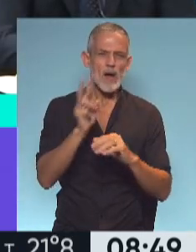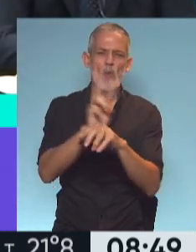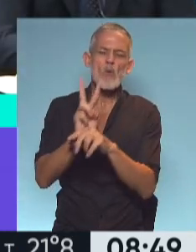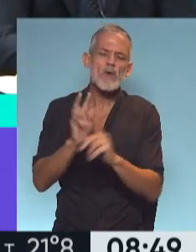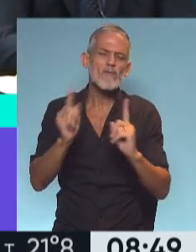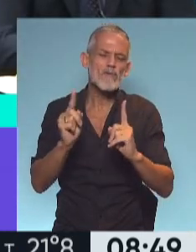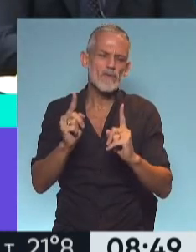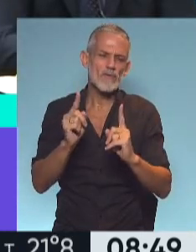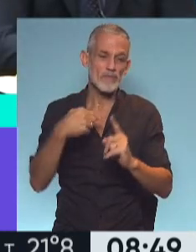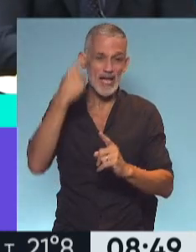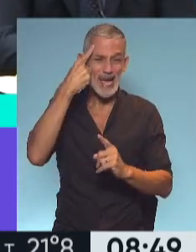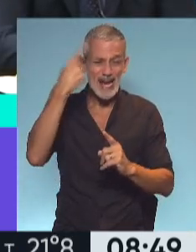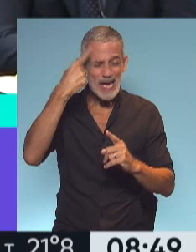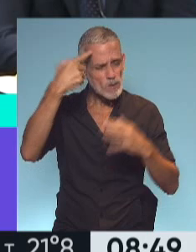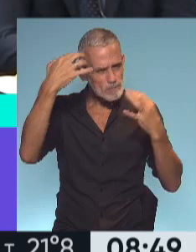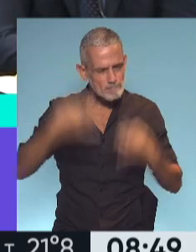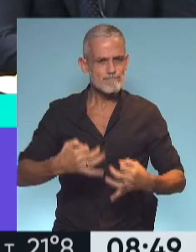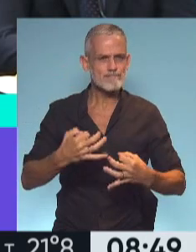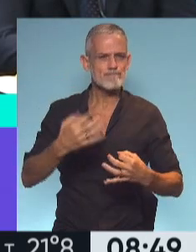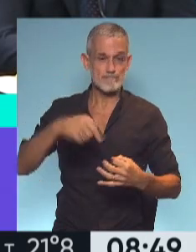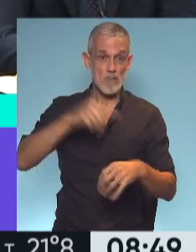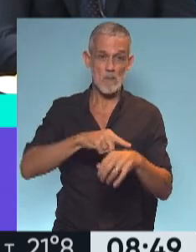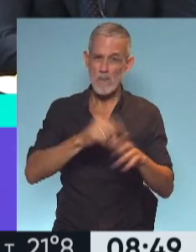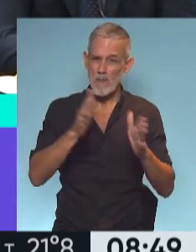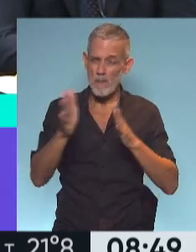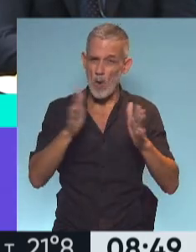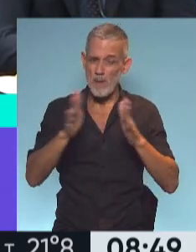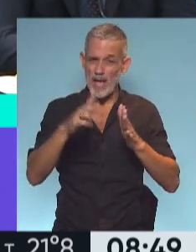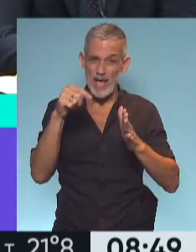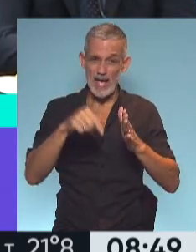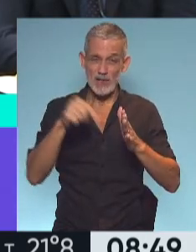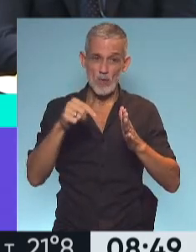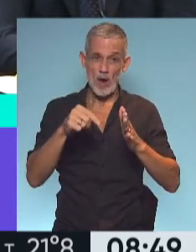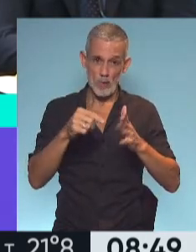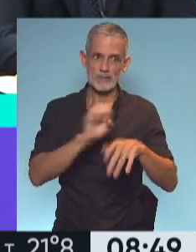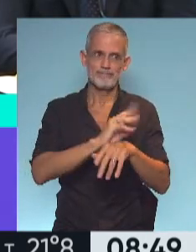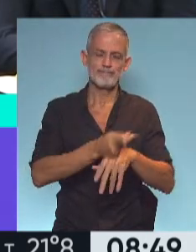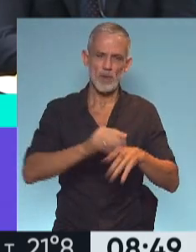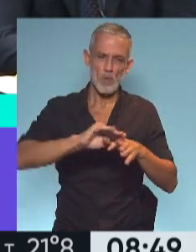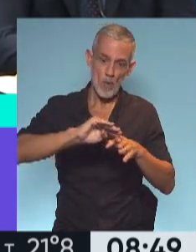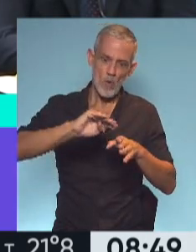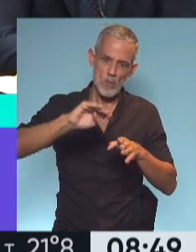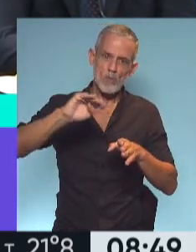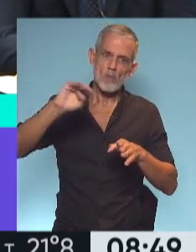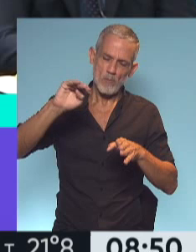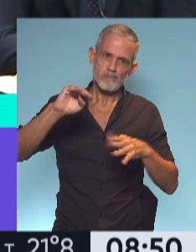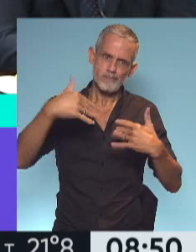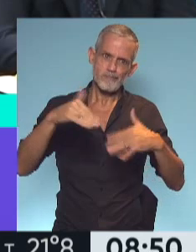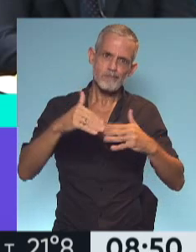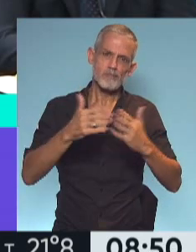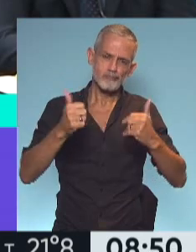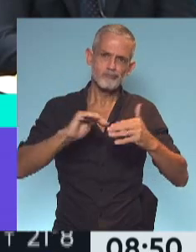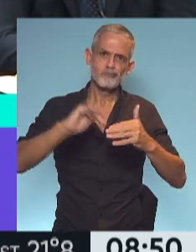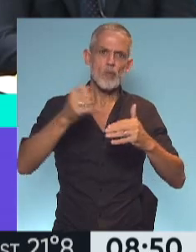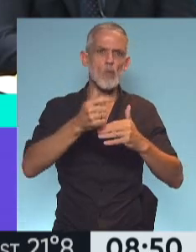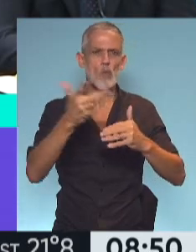Y también creemos y tenemos la convicción que en este momento, con este aumento sostenido y acelerado del número